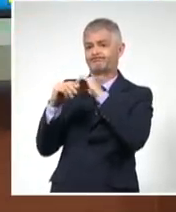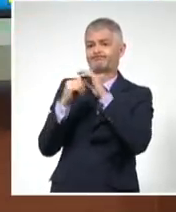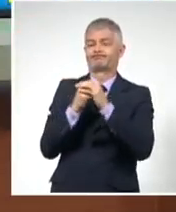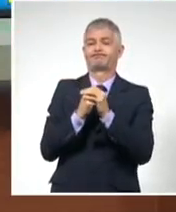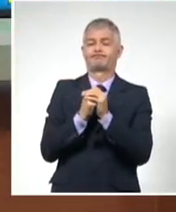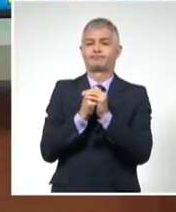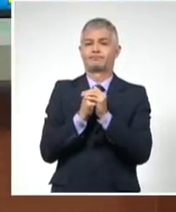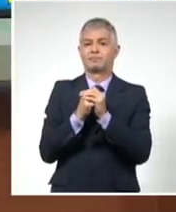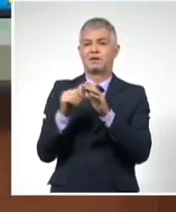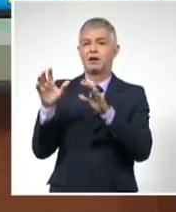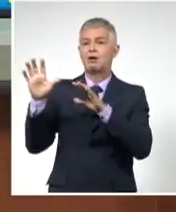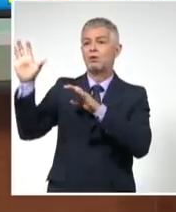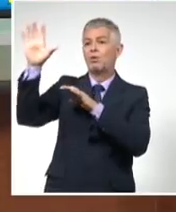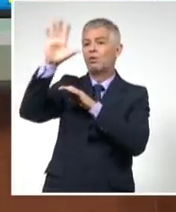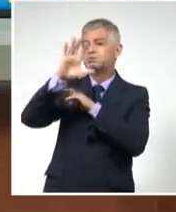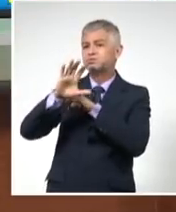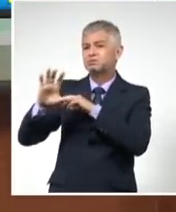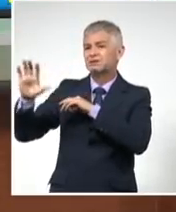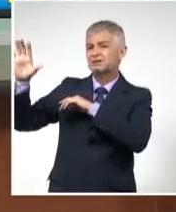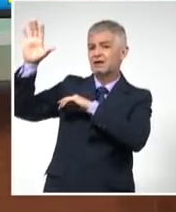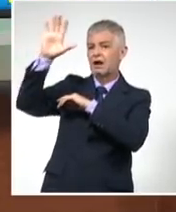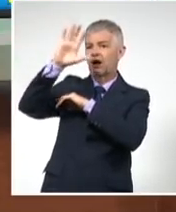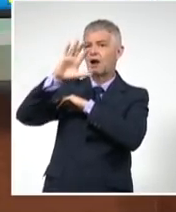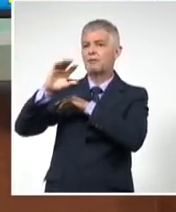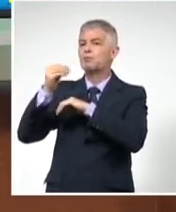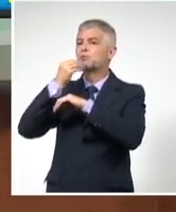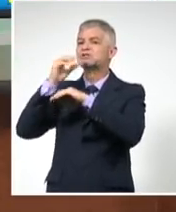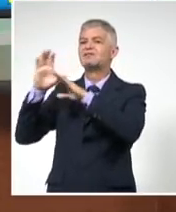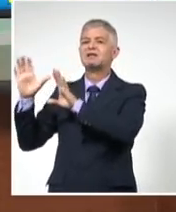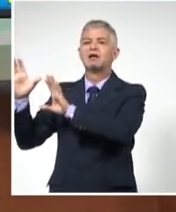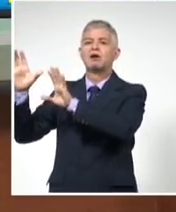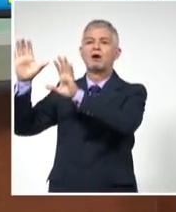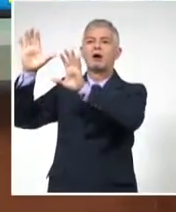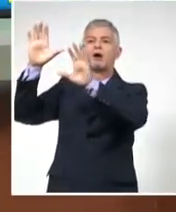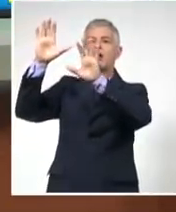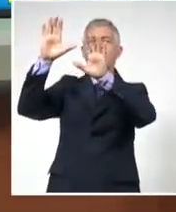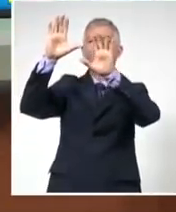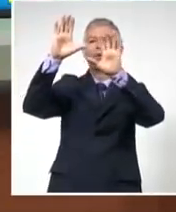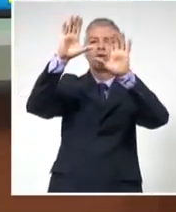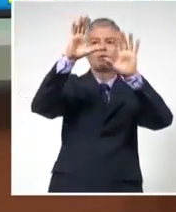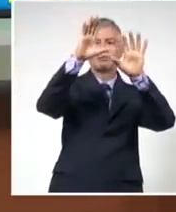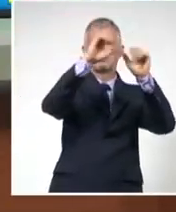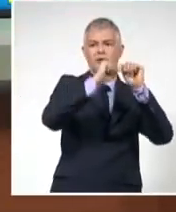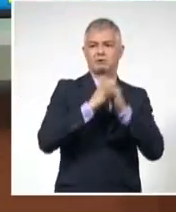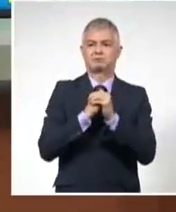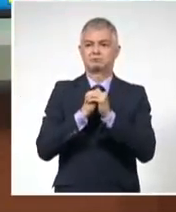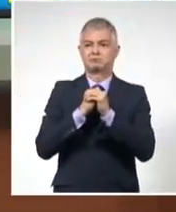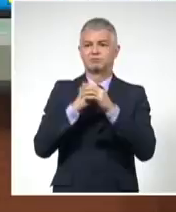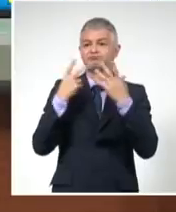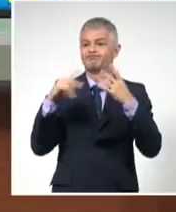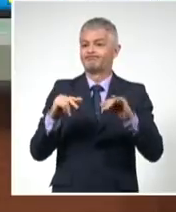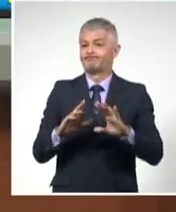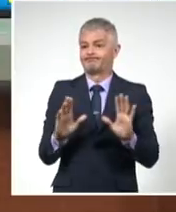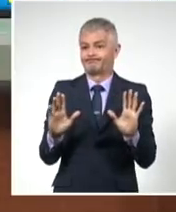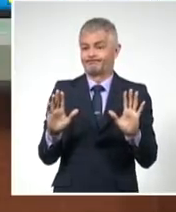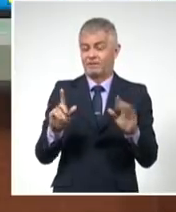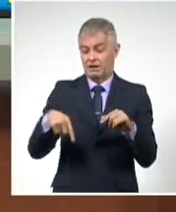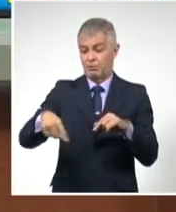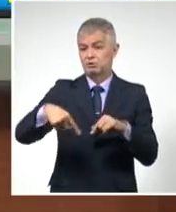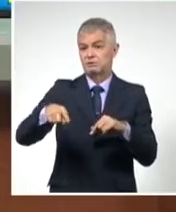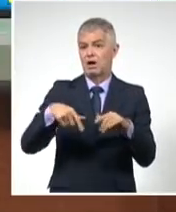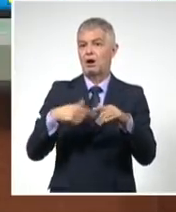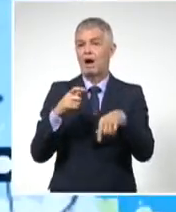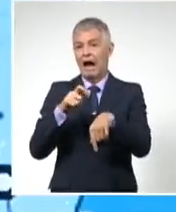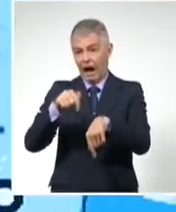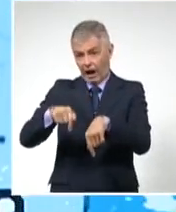amplio de posibilidad en esta área. Las proyecciones que se han hecho para las próximas horas, ahora está aquí,